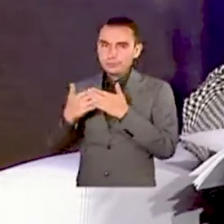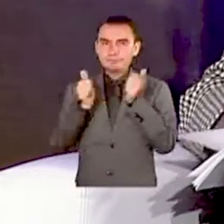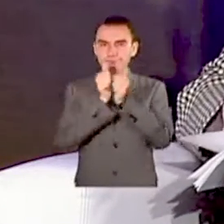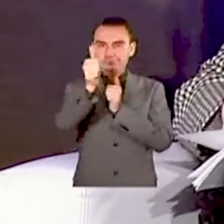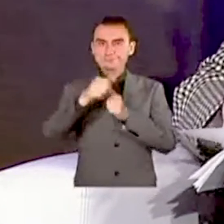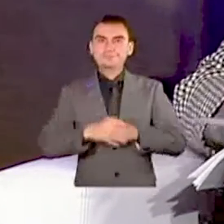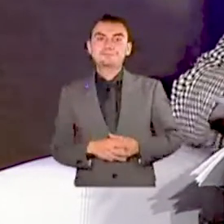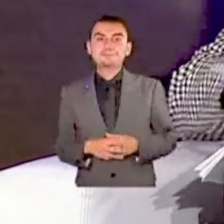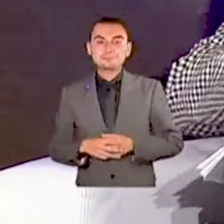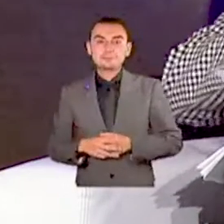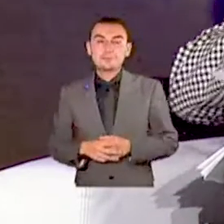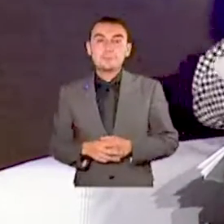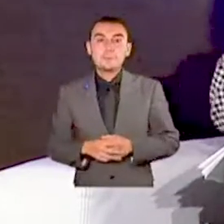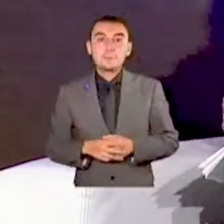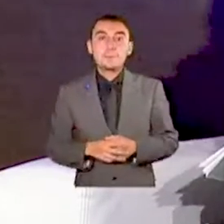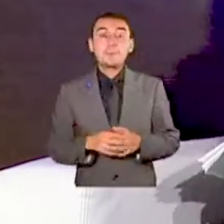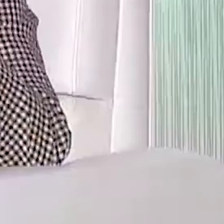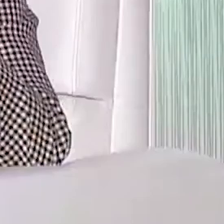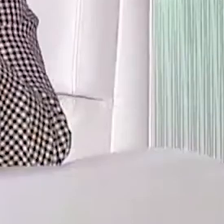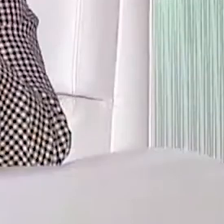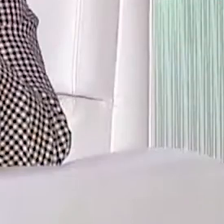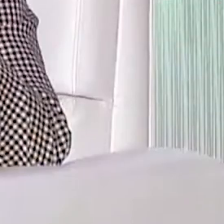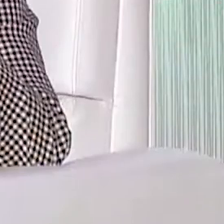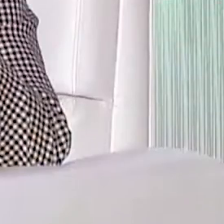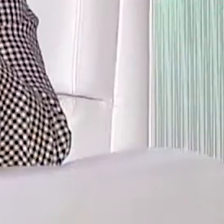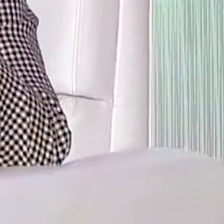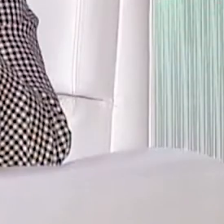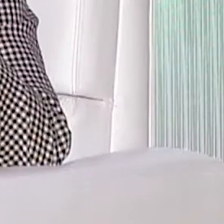superados. Los escenarios de anticipación